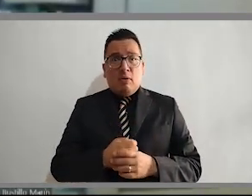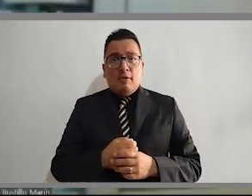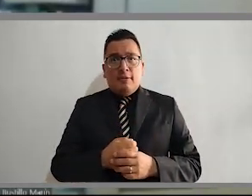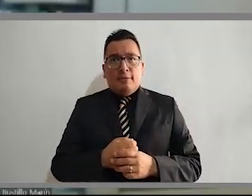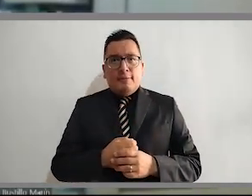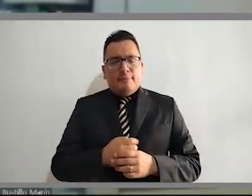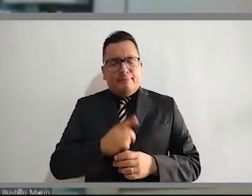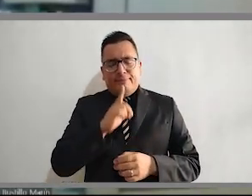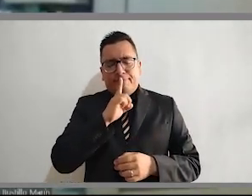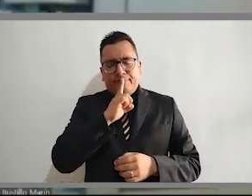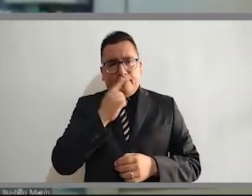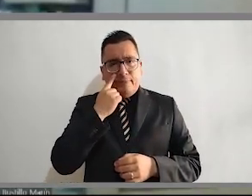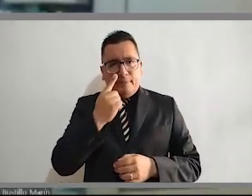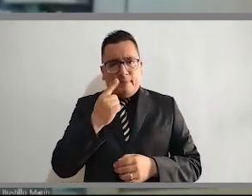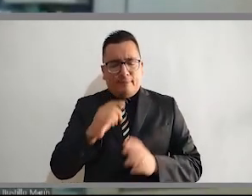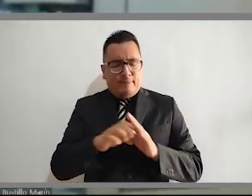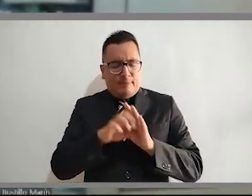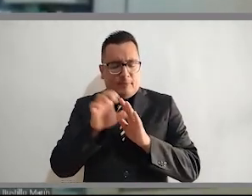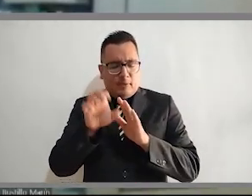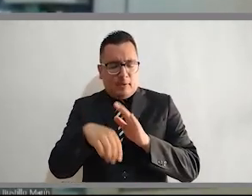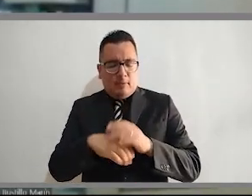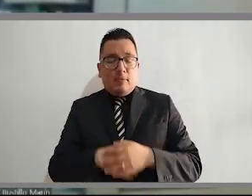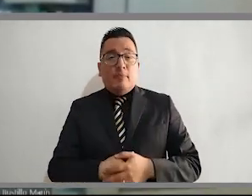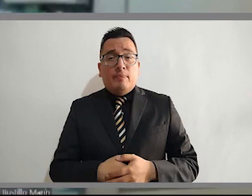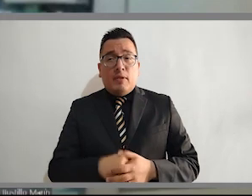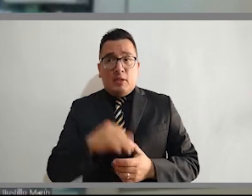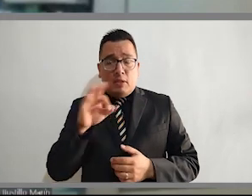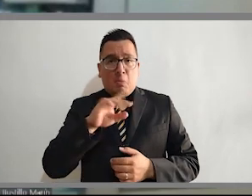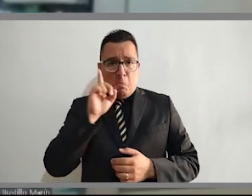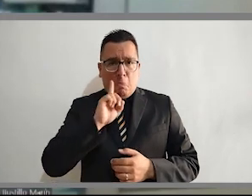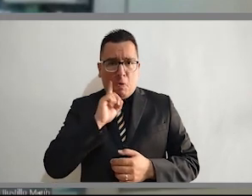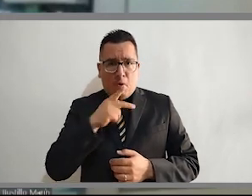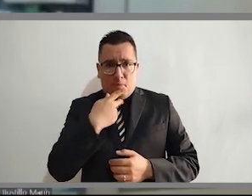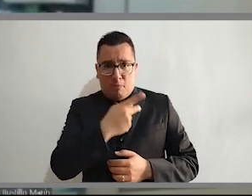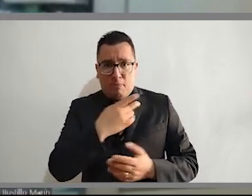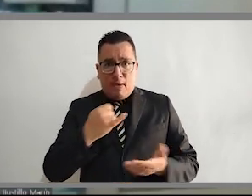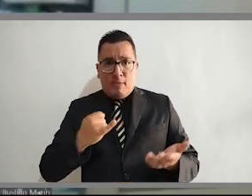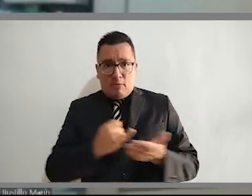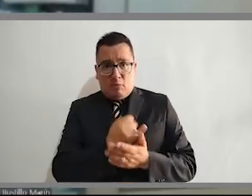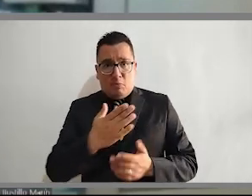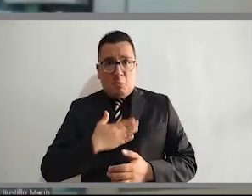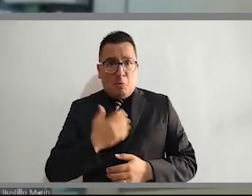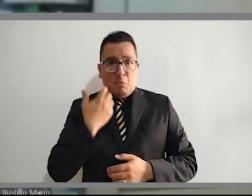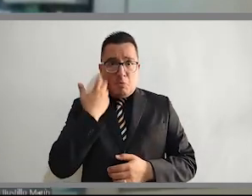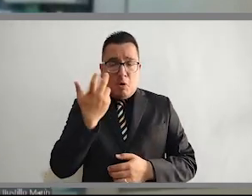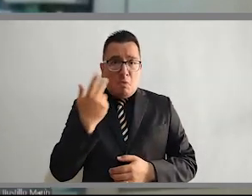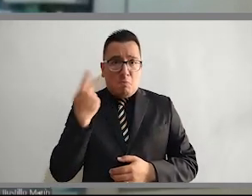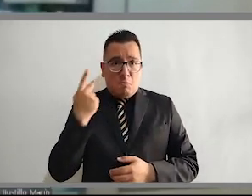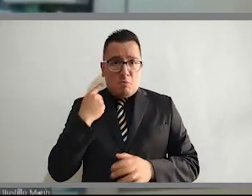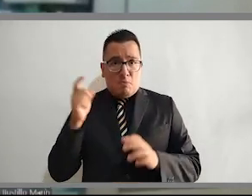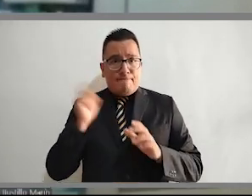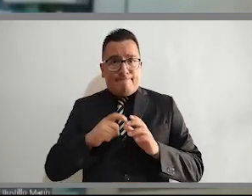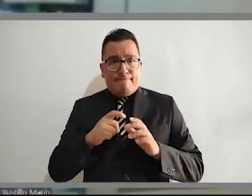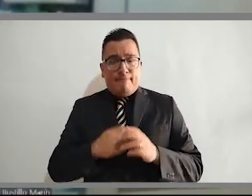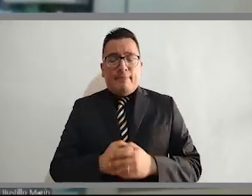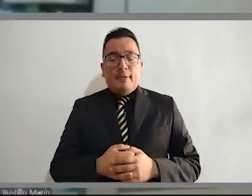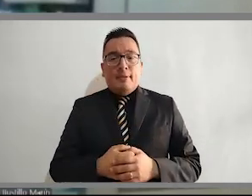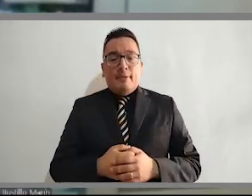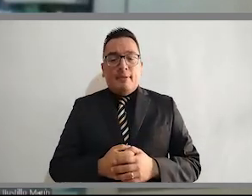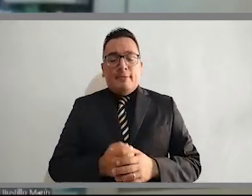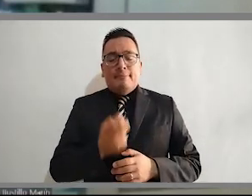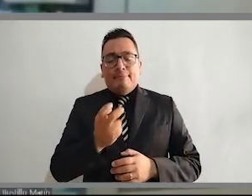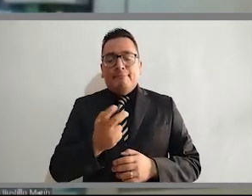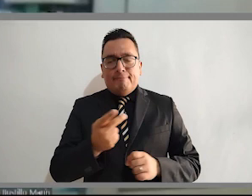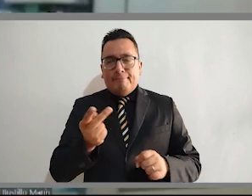decide voluntariamente estar en ser política, también,